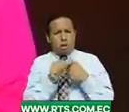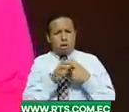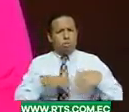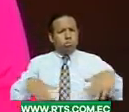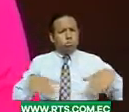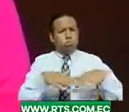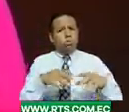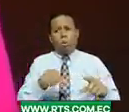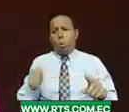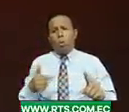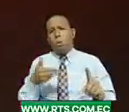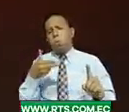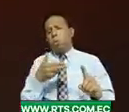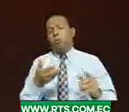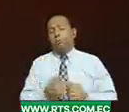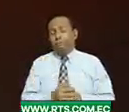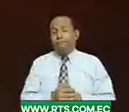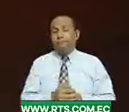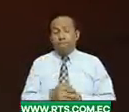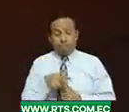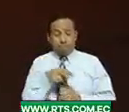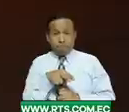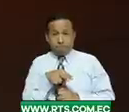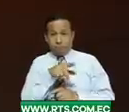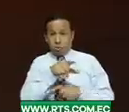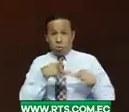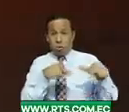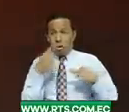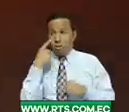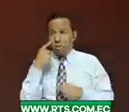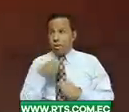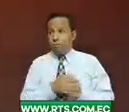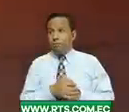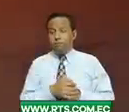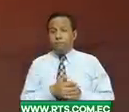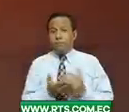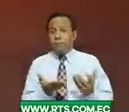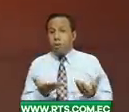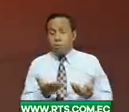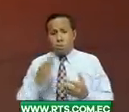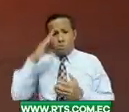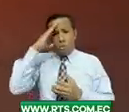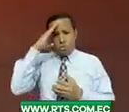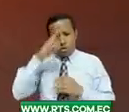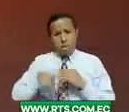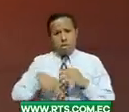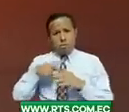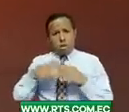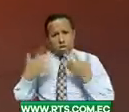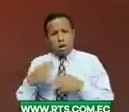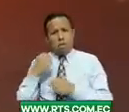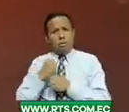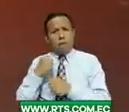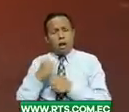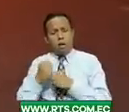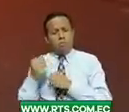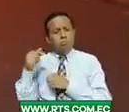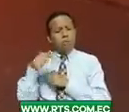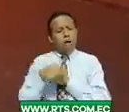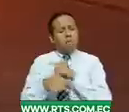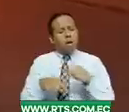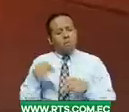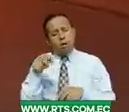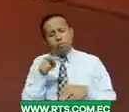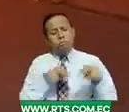Está trabajando la Policía Nacional, las unidades de preventivas de DINASET y criminalística ya se encuentran en el lugar trabajando.